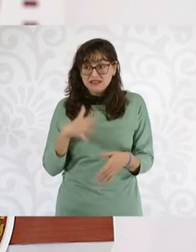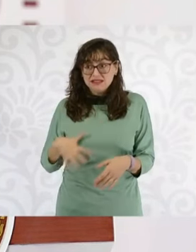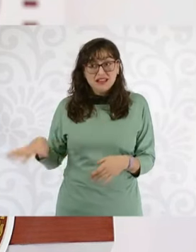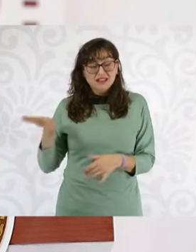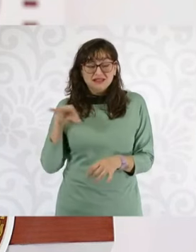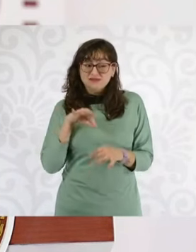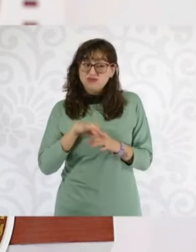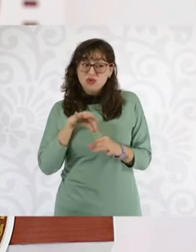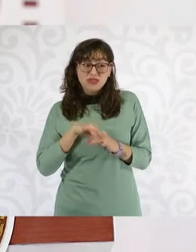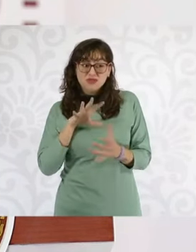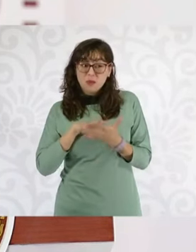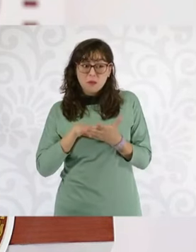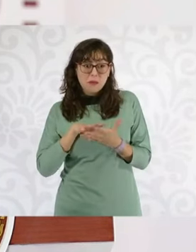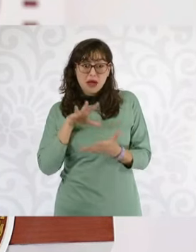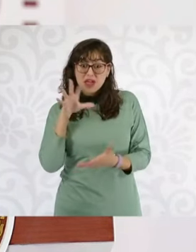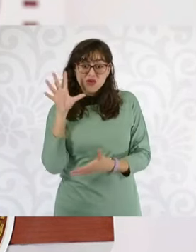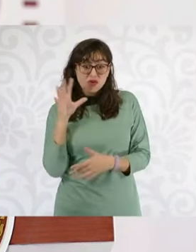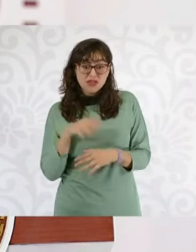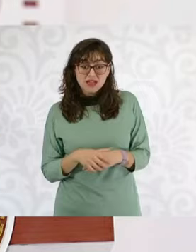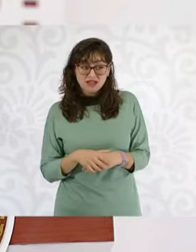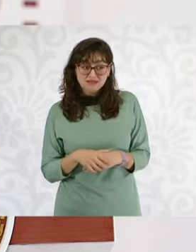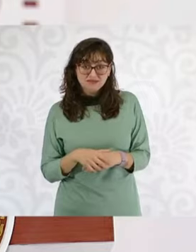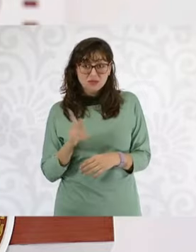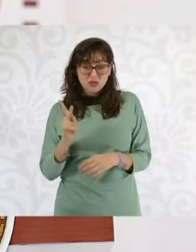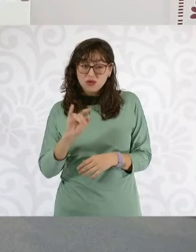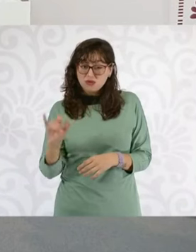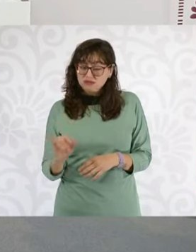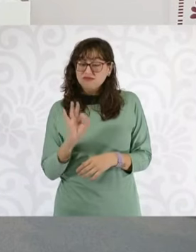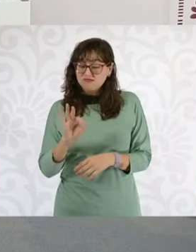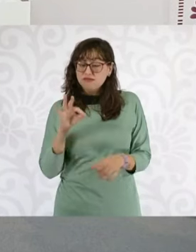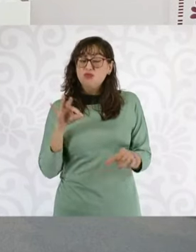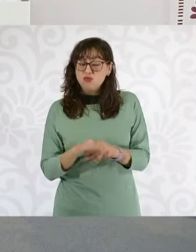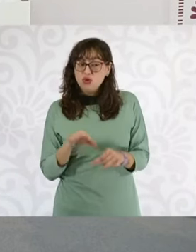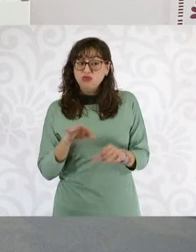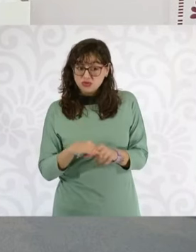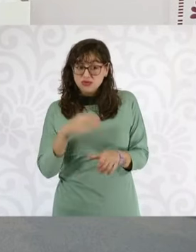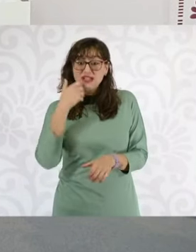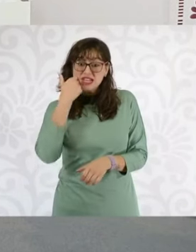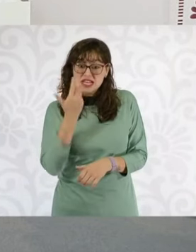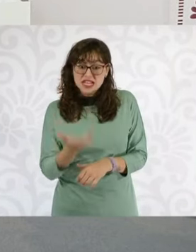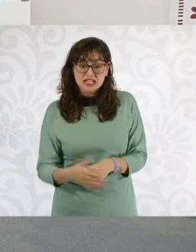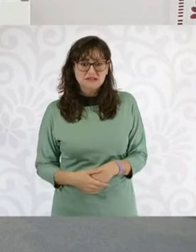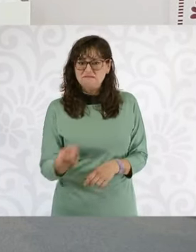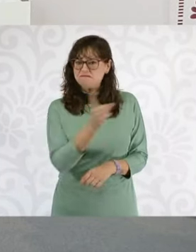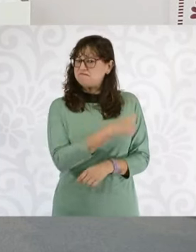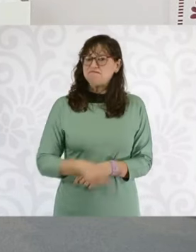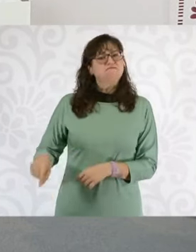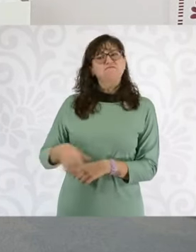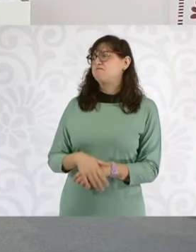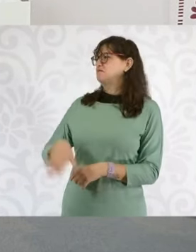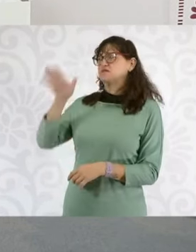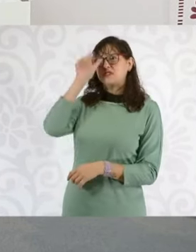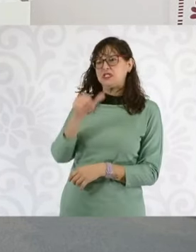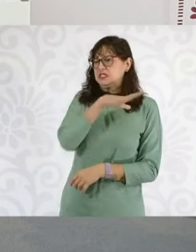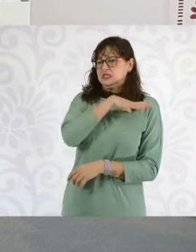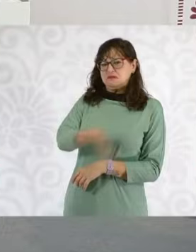pidiendo la democratización del Poder Judicial. Quienes niegan la voz del pueblo acusan de autoritarios